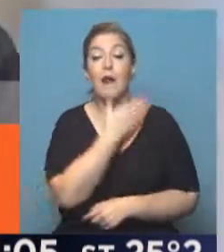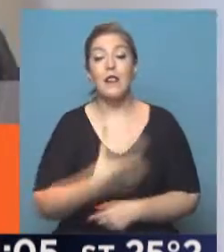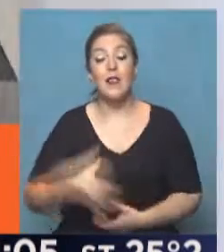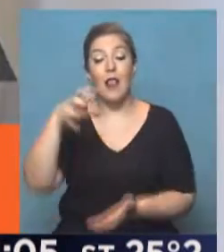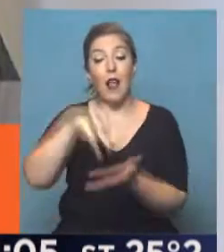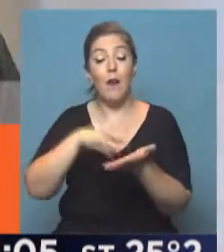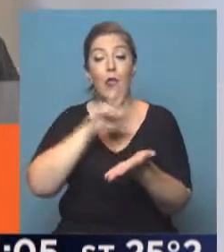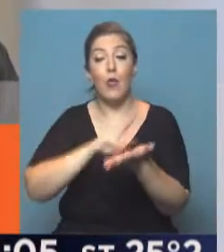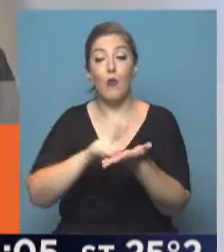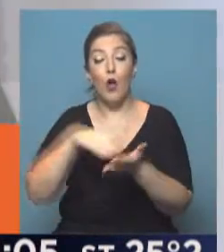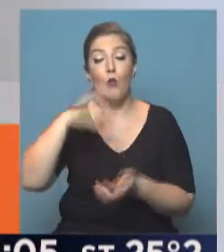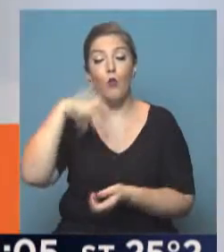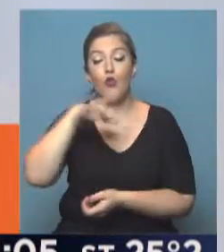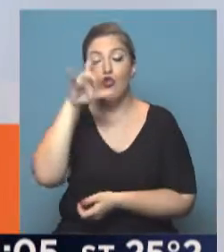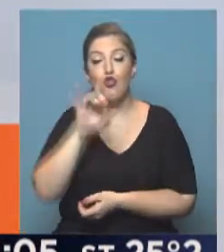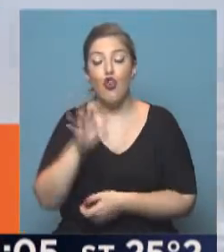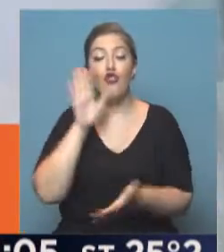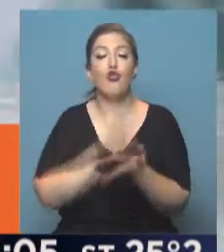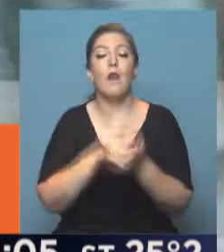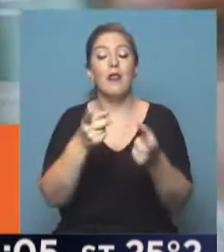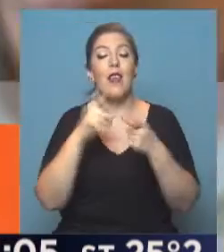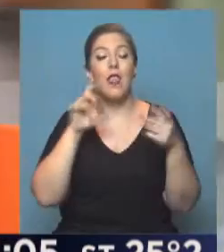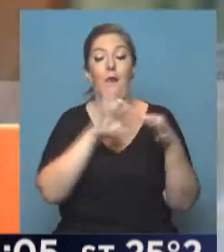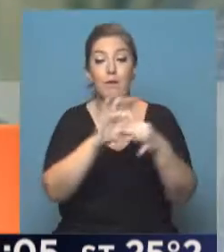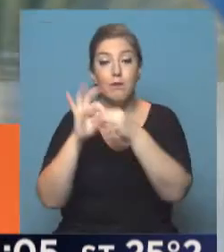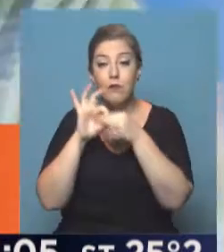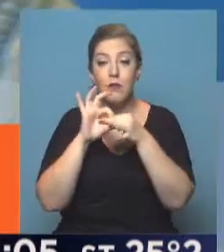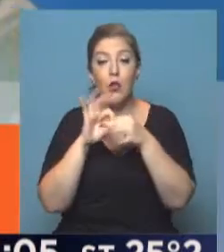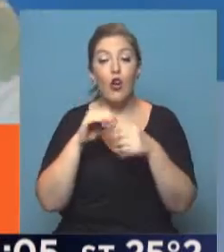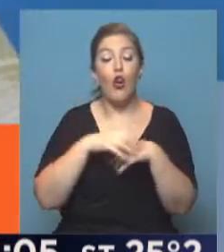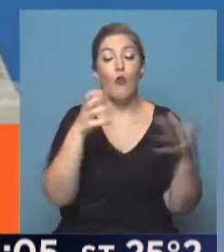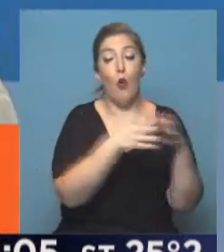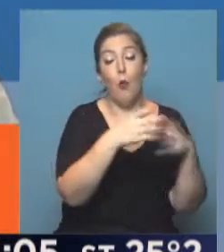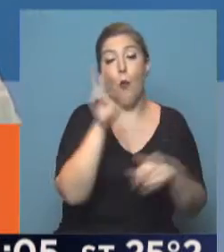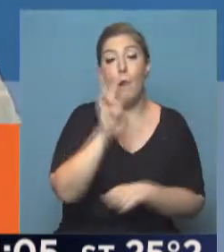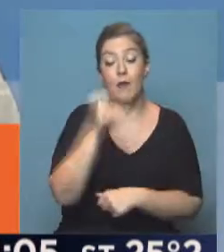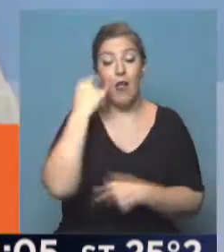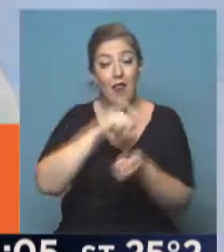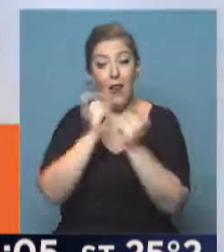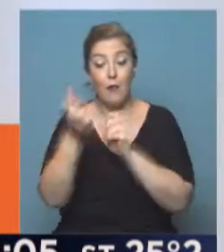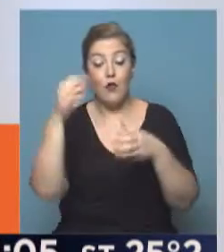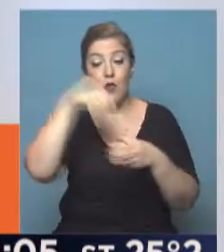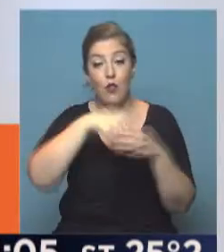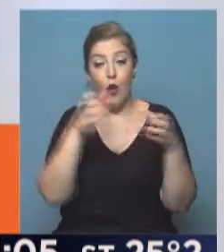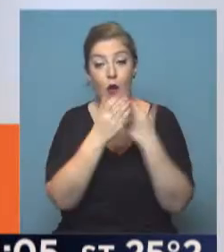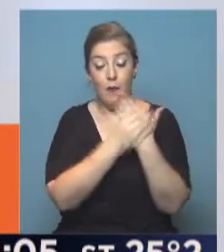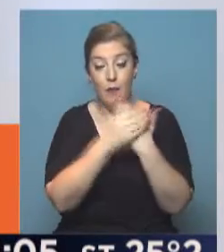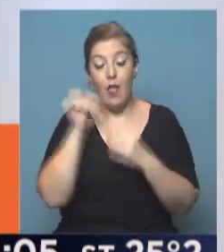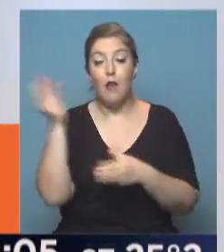Emilio Monzó, acerca de la necesidad de alianzas con sectores del peronismo y cambios en el gabinete. Él